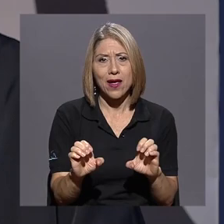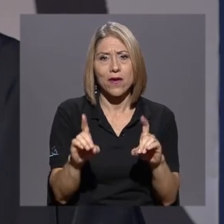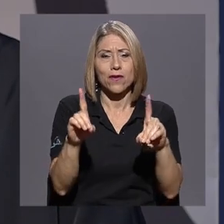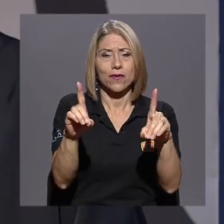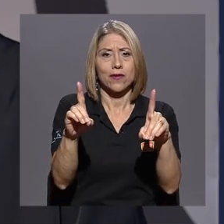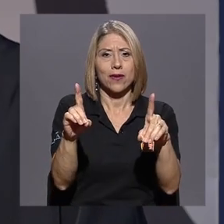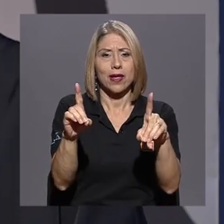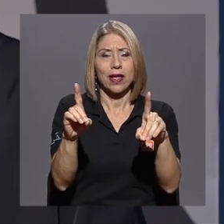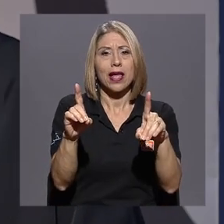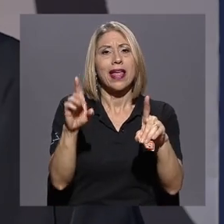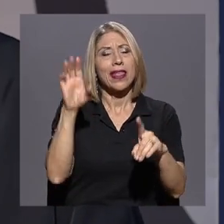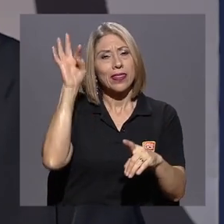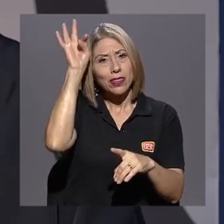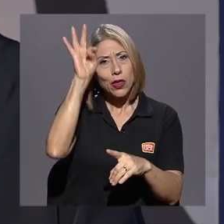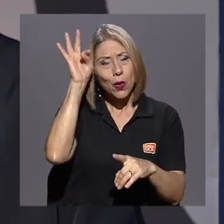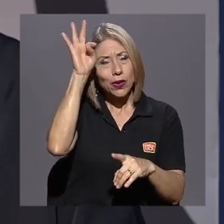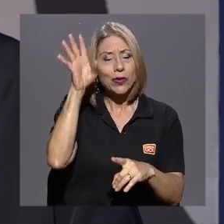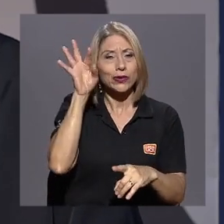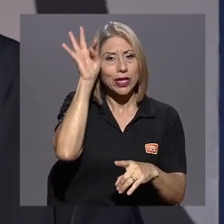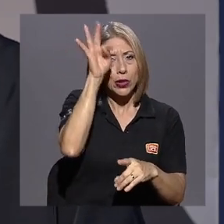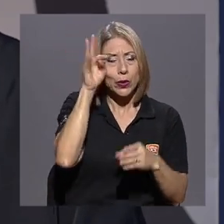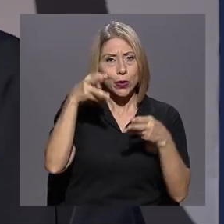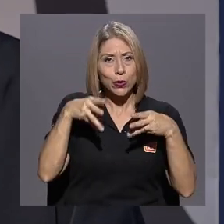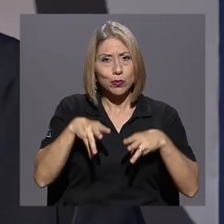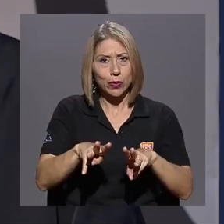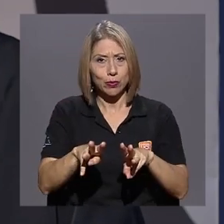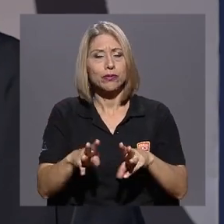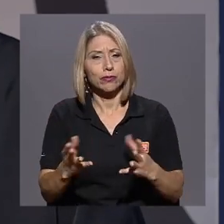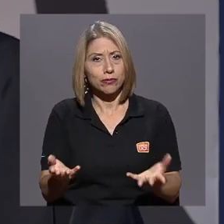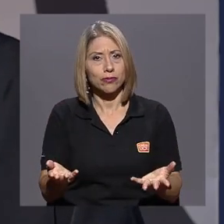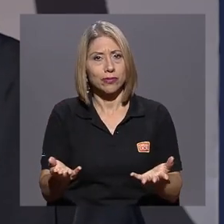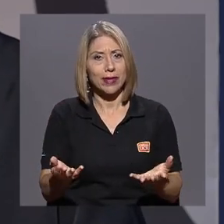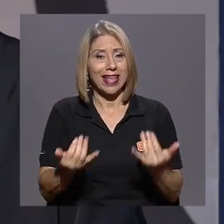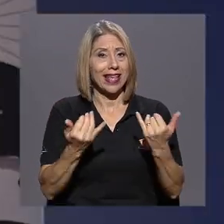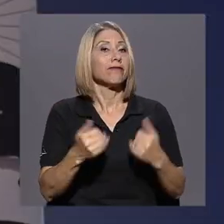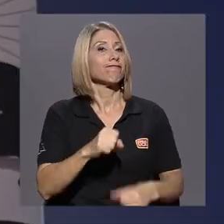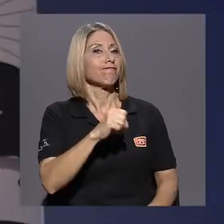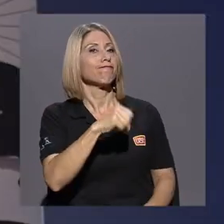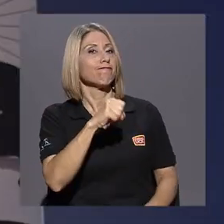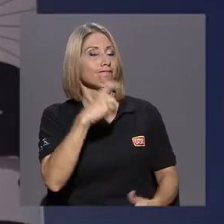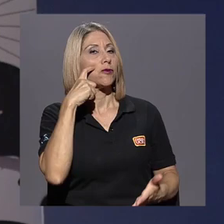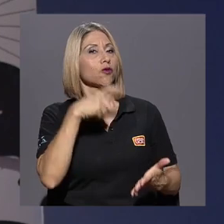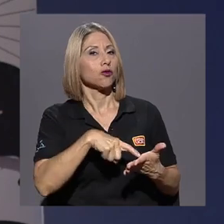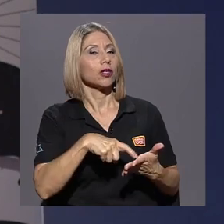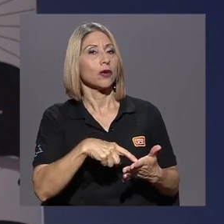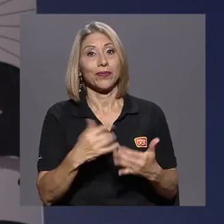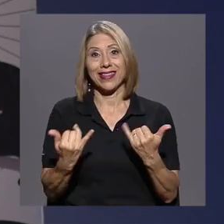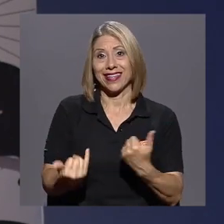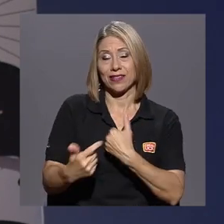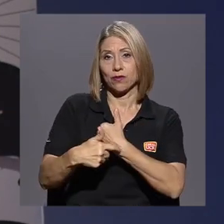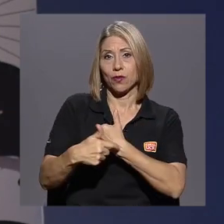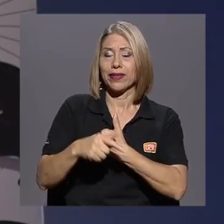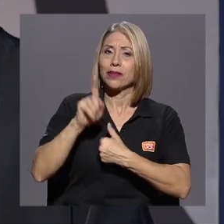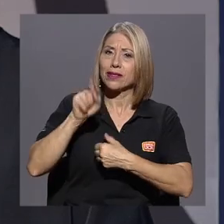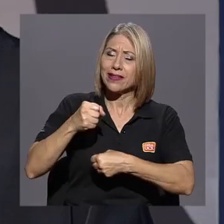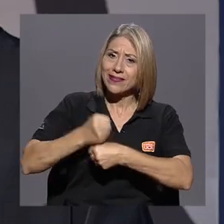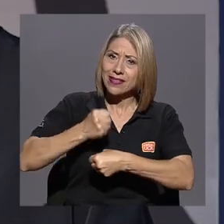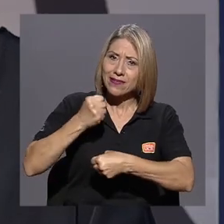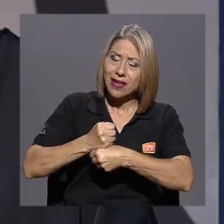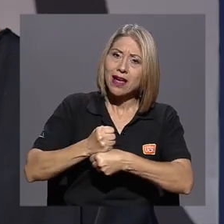términos teóricos y teóricos metodológicos. Sí, y en este momento hay que trabajar